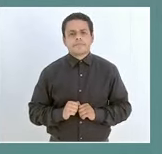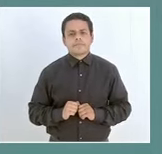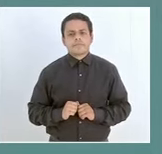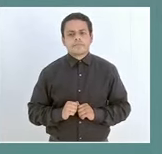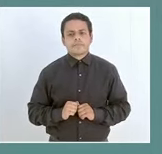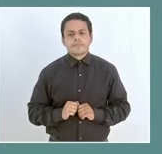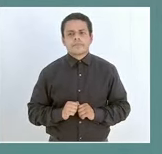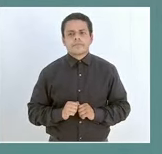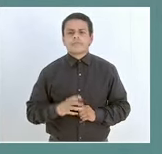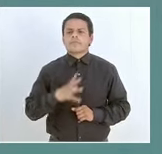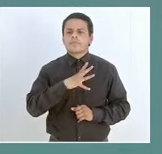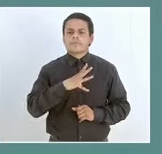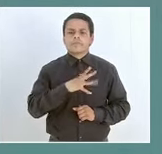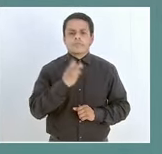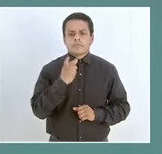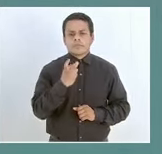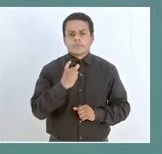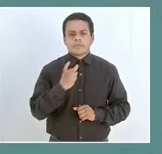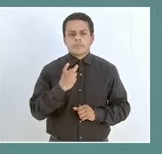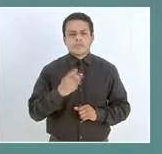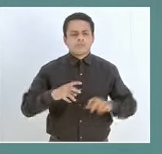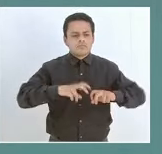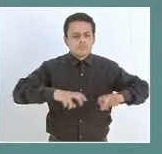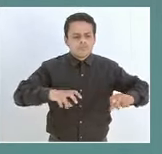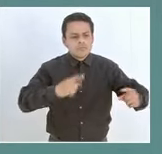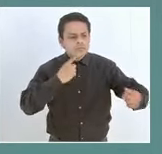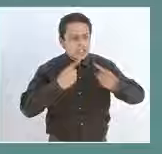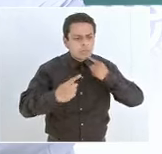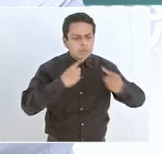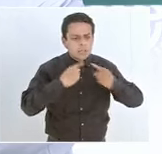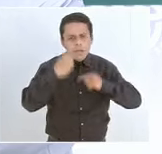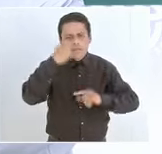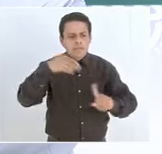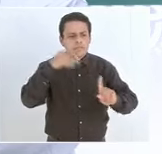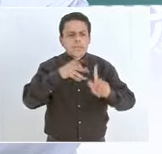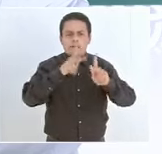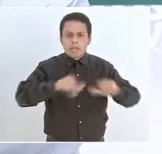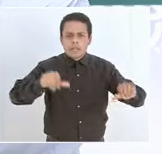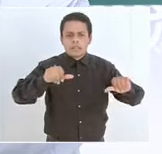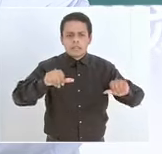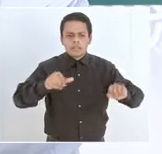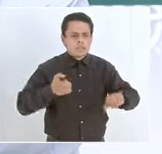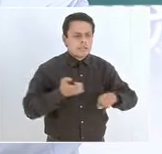Hay estas mesas de paz en cada estado.